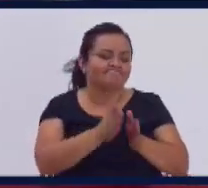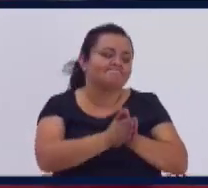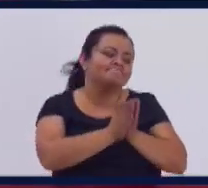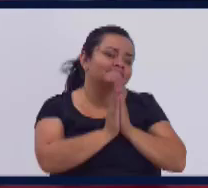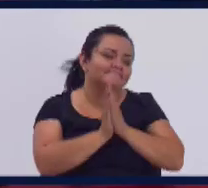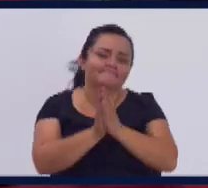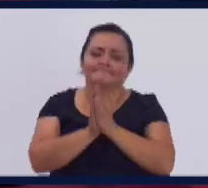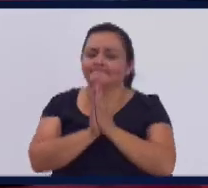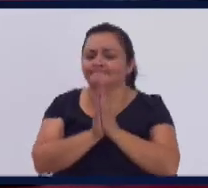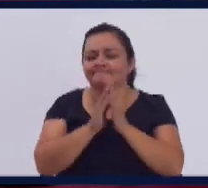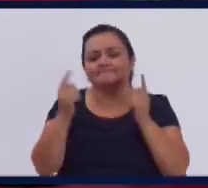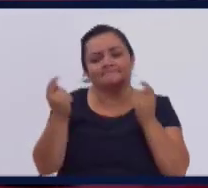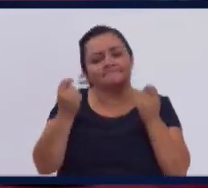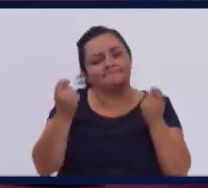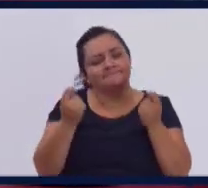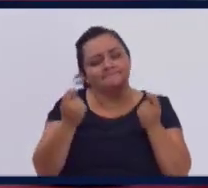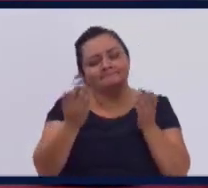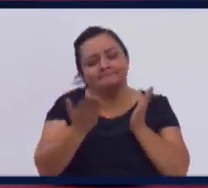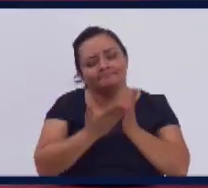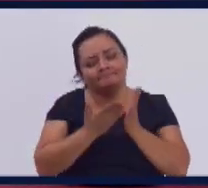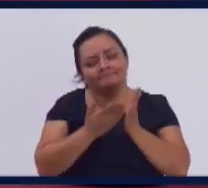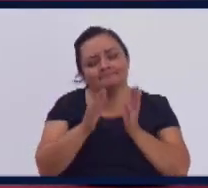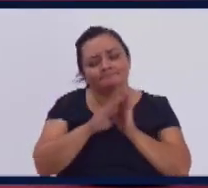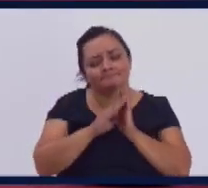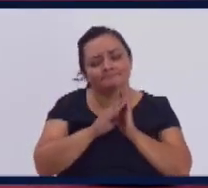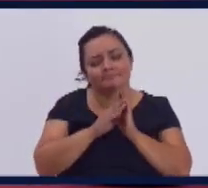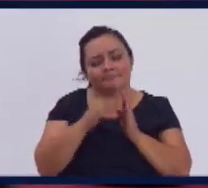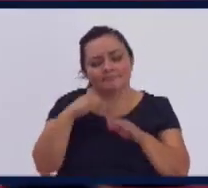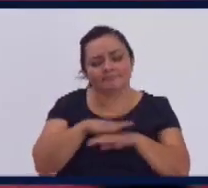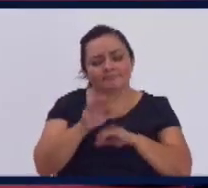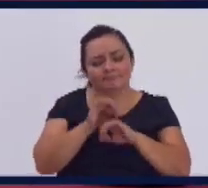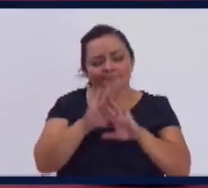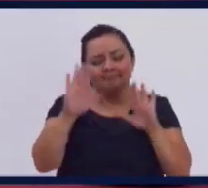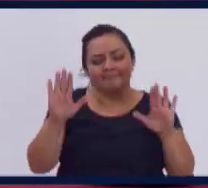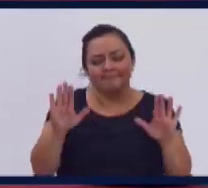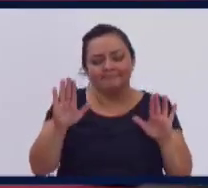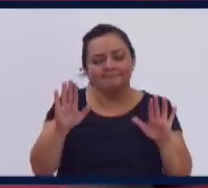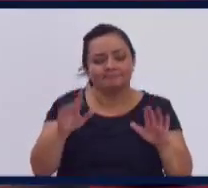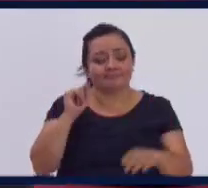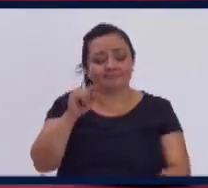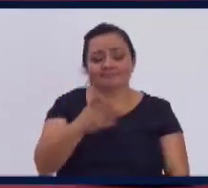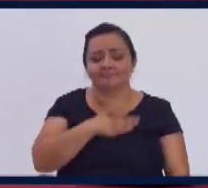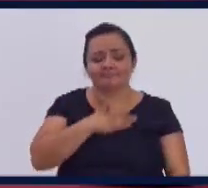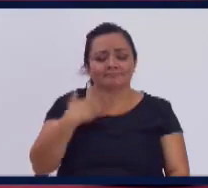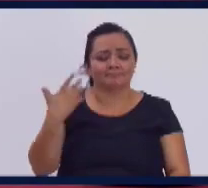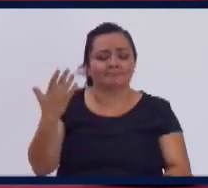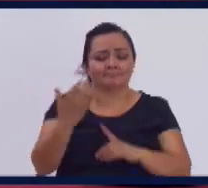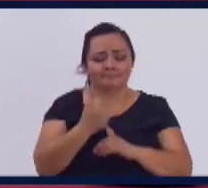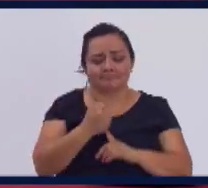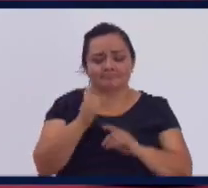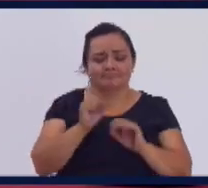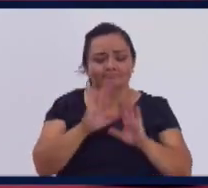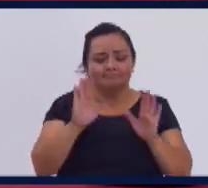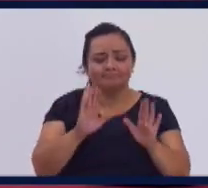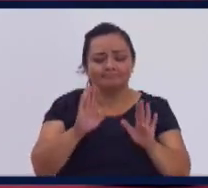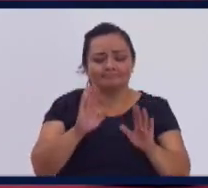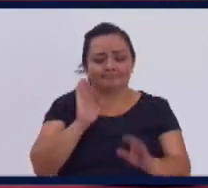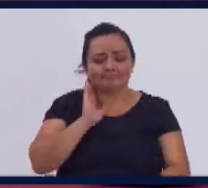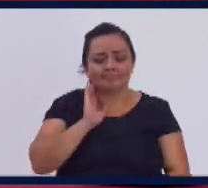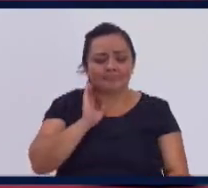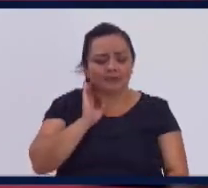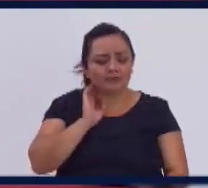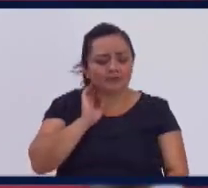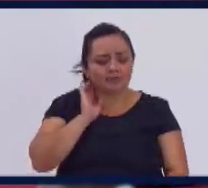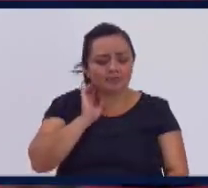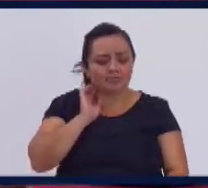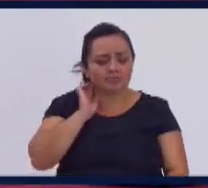mucho tiempo en nuestra celebración y en la palabra muy poco, pero el mensaje es claro. Tú tienes un propósito. No tienes por